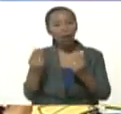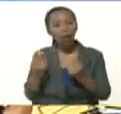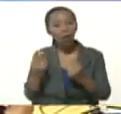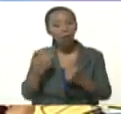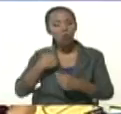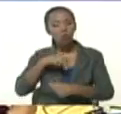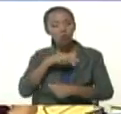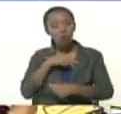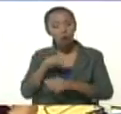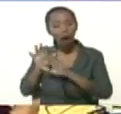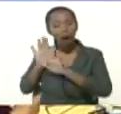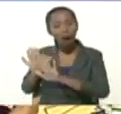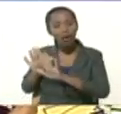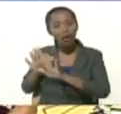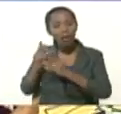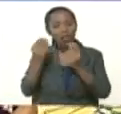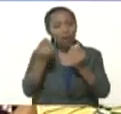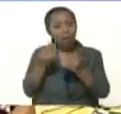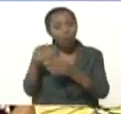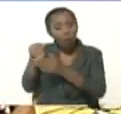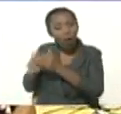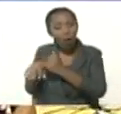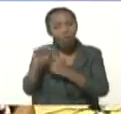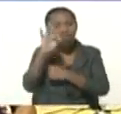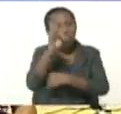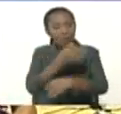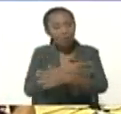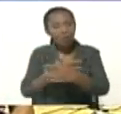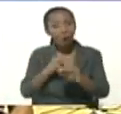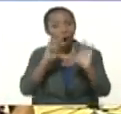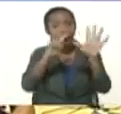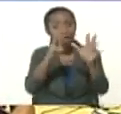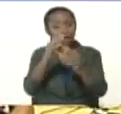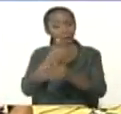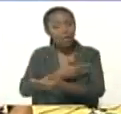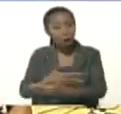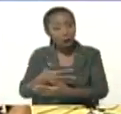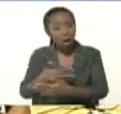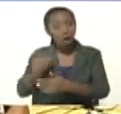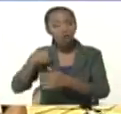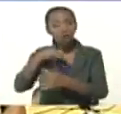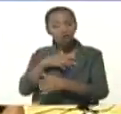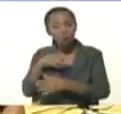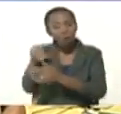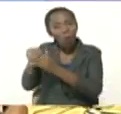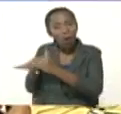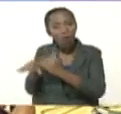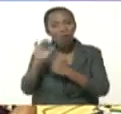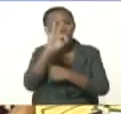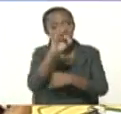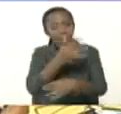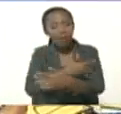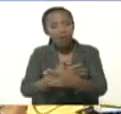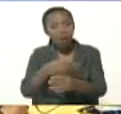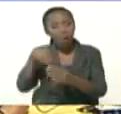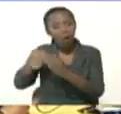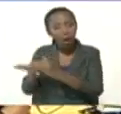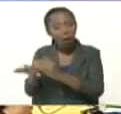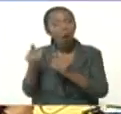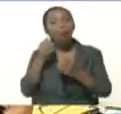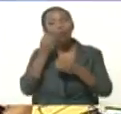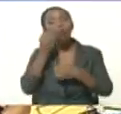allí, como 3 millones. De los 8 millones, 3 millones mantuvieron su ahorro en petro. Y yo vi la cosa y dije,